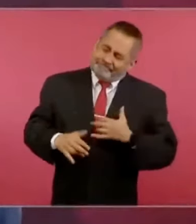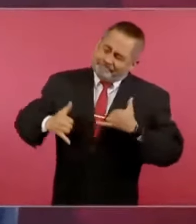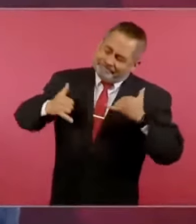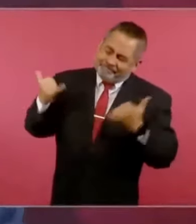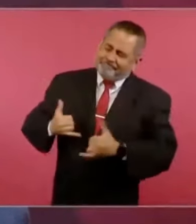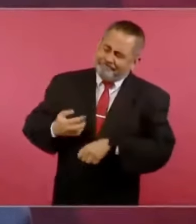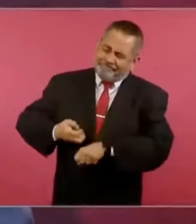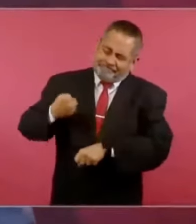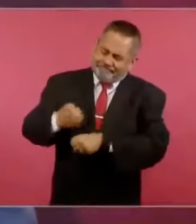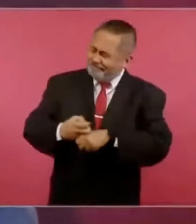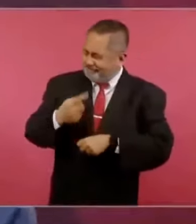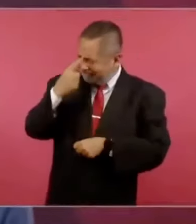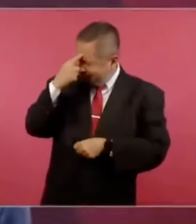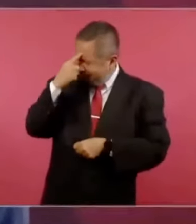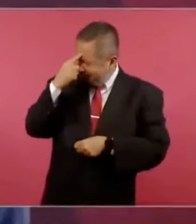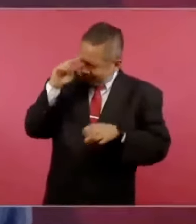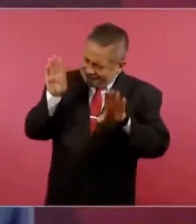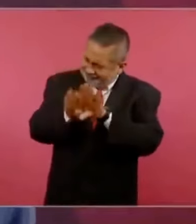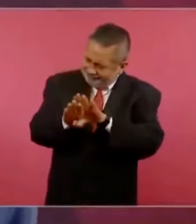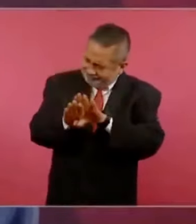muy